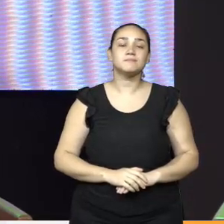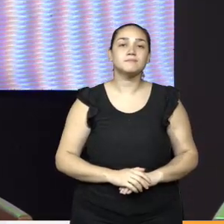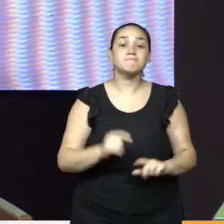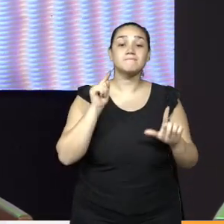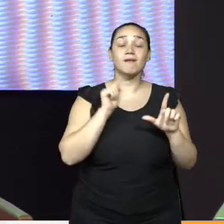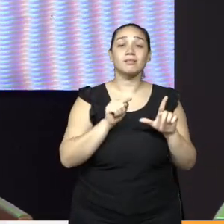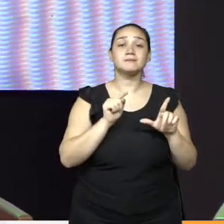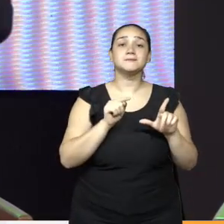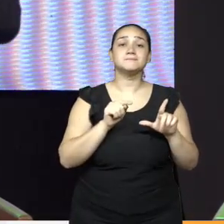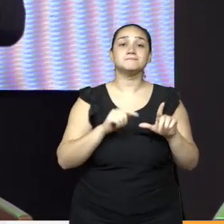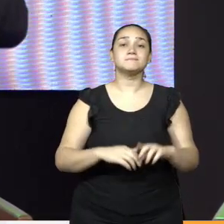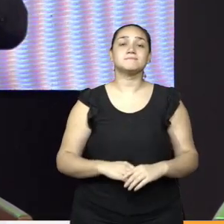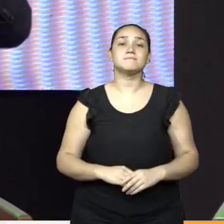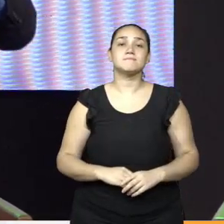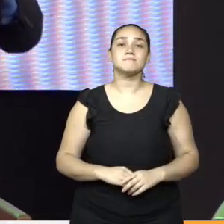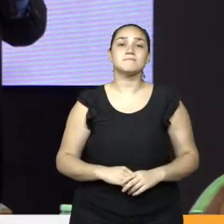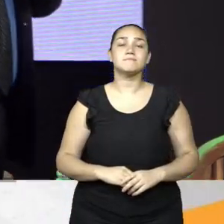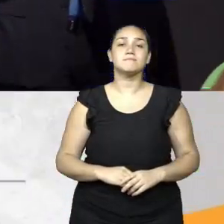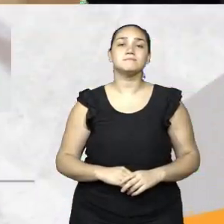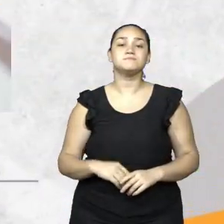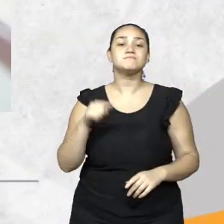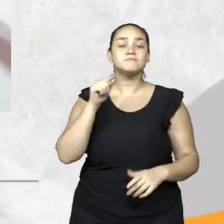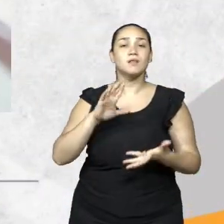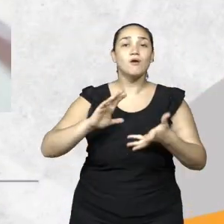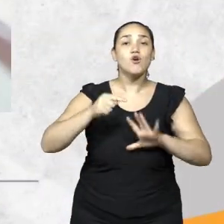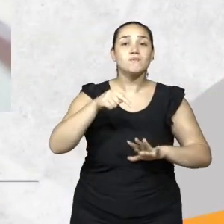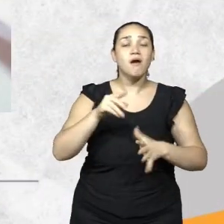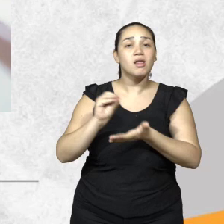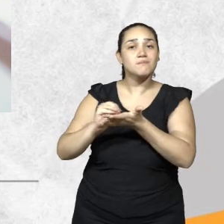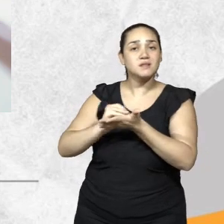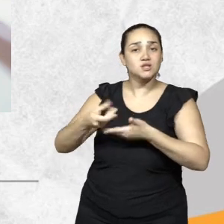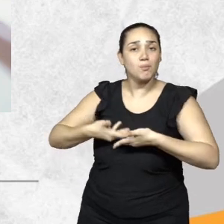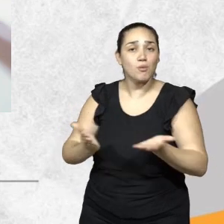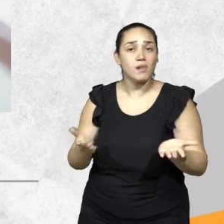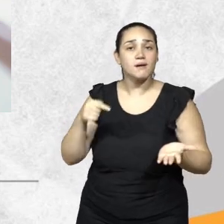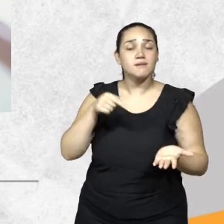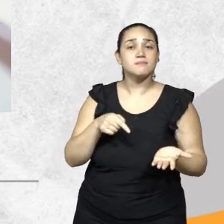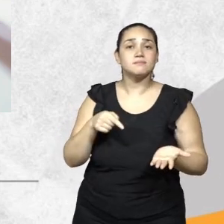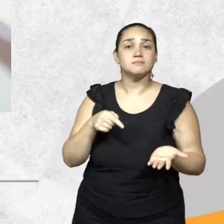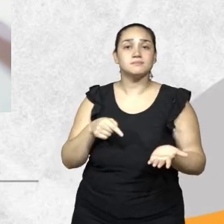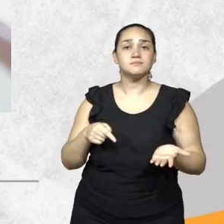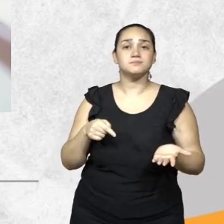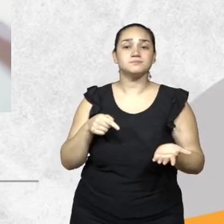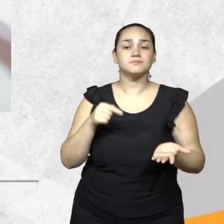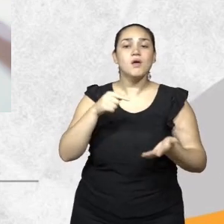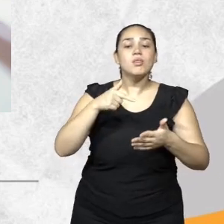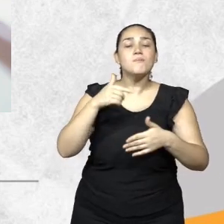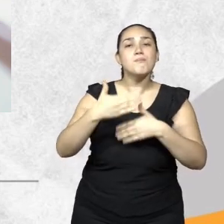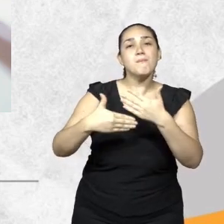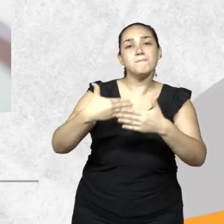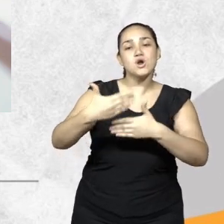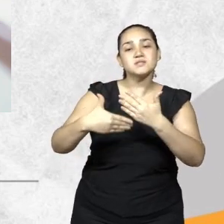Este voto, a través de la administración pública y la Asamblea Legislativa, en estos procesos